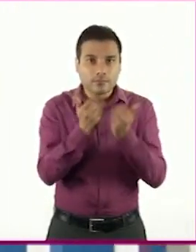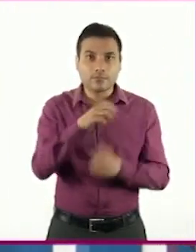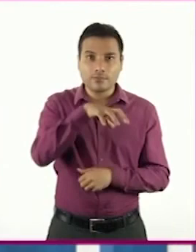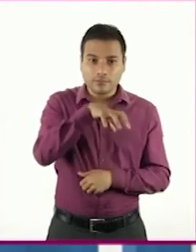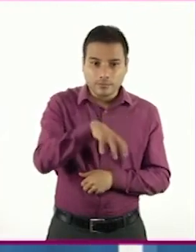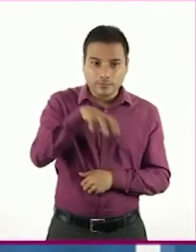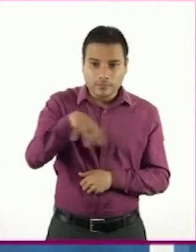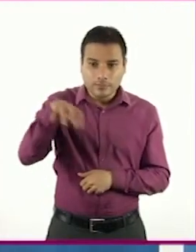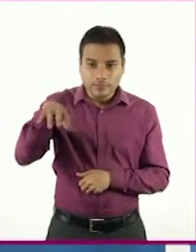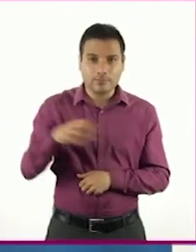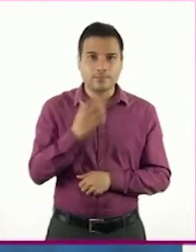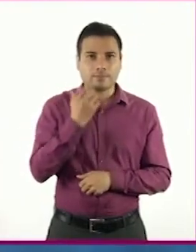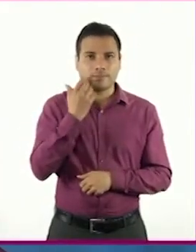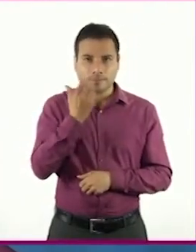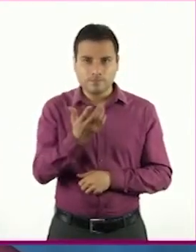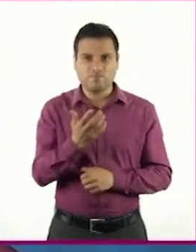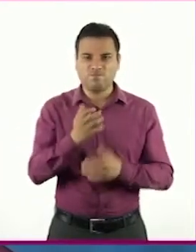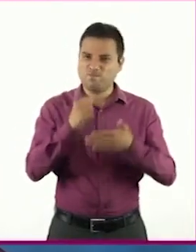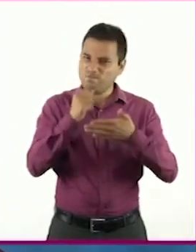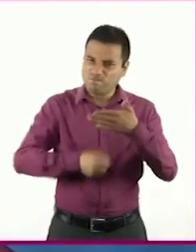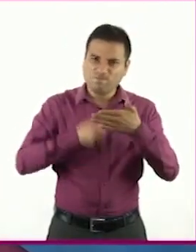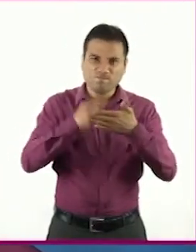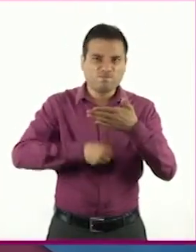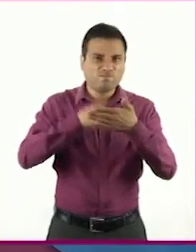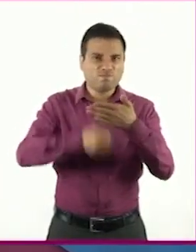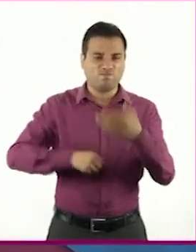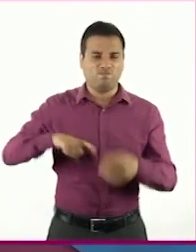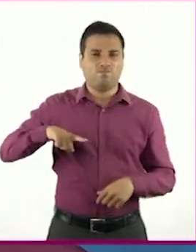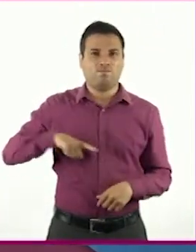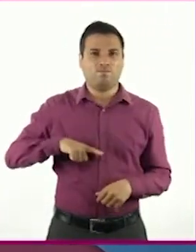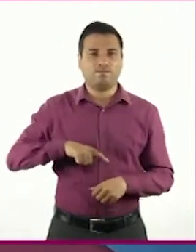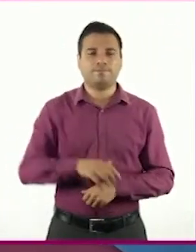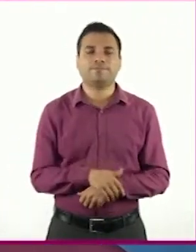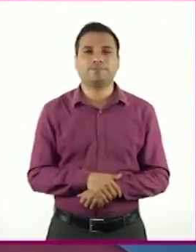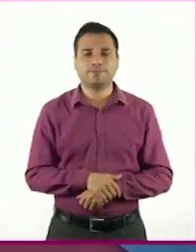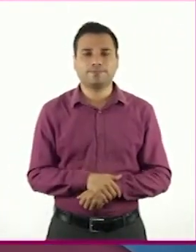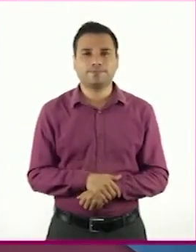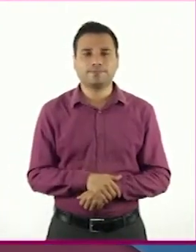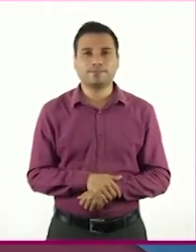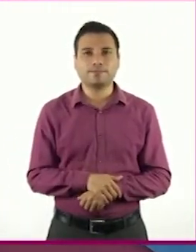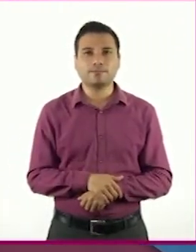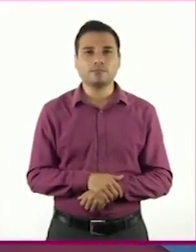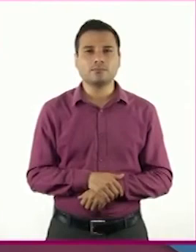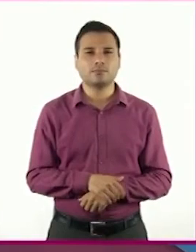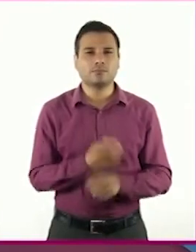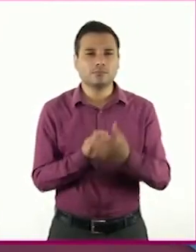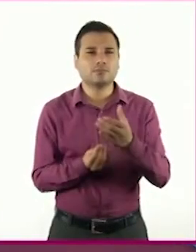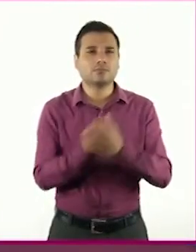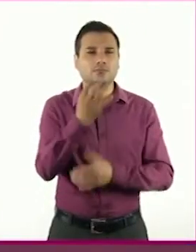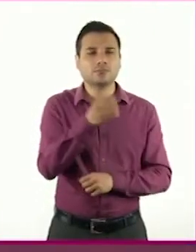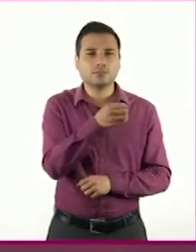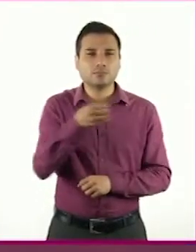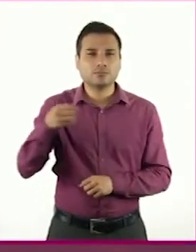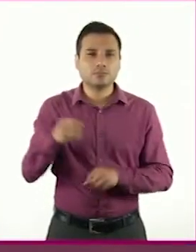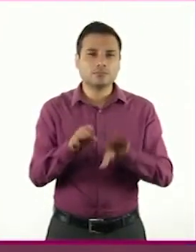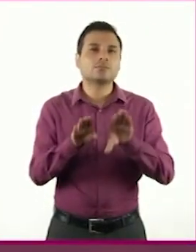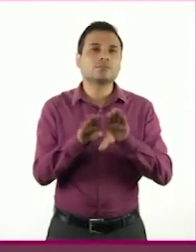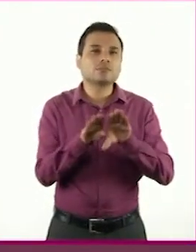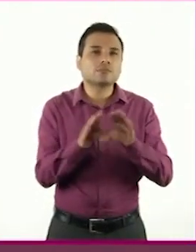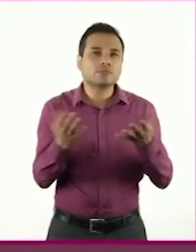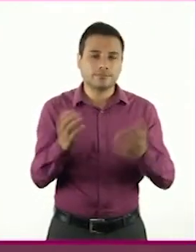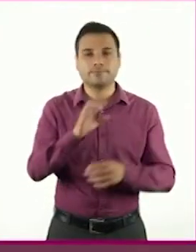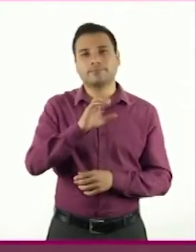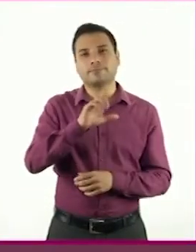manera buscaban hacer cumplir las mismas demandas. Algunas de las nuevas formas de organización incluyeron clubes